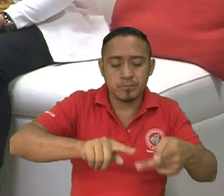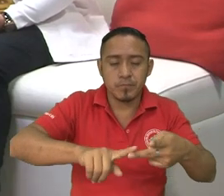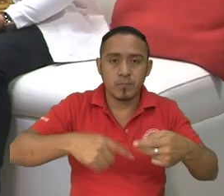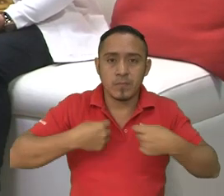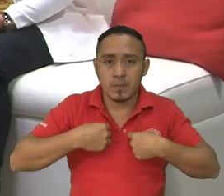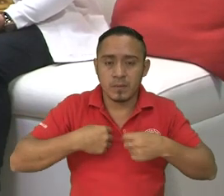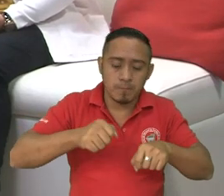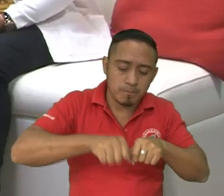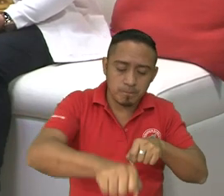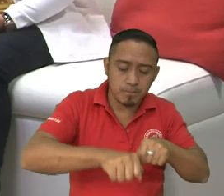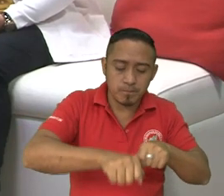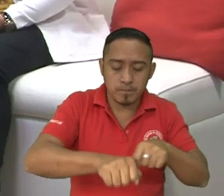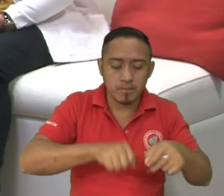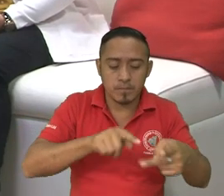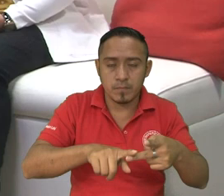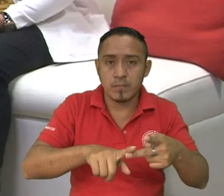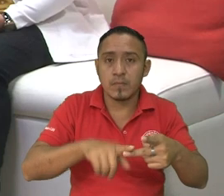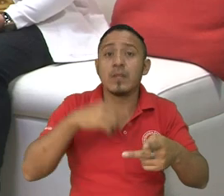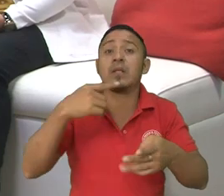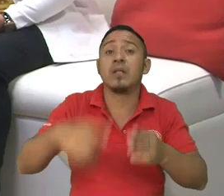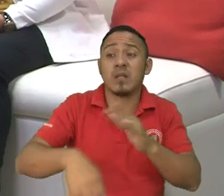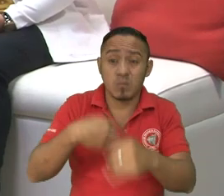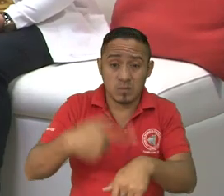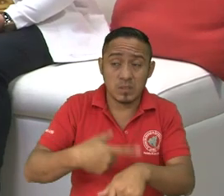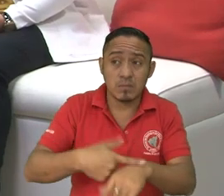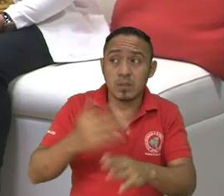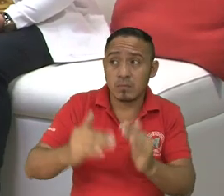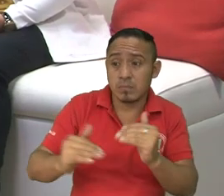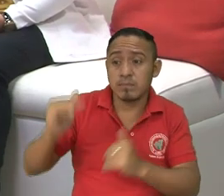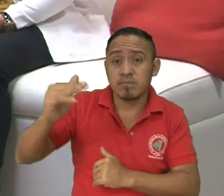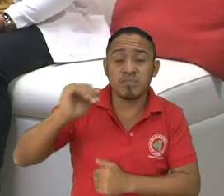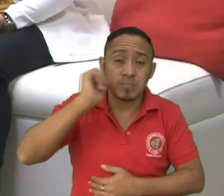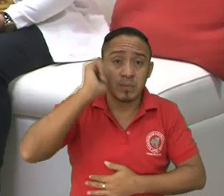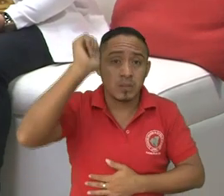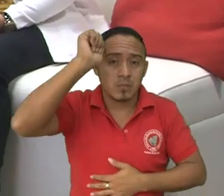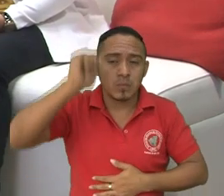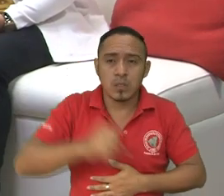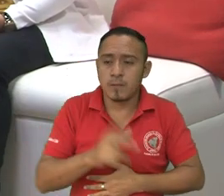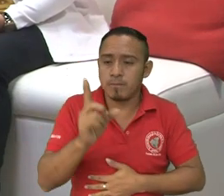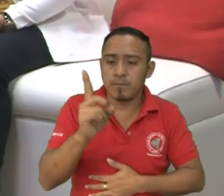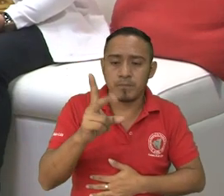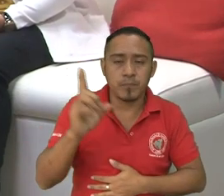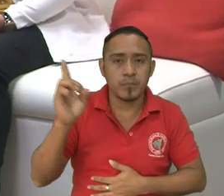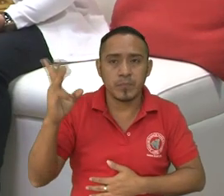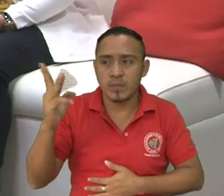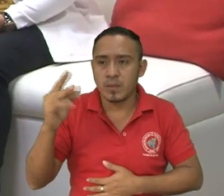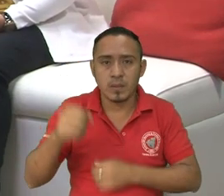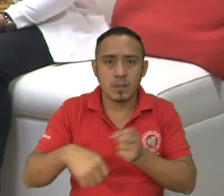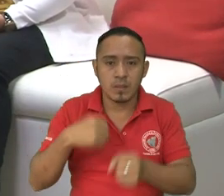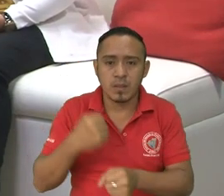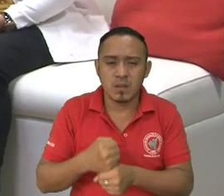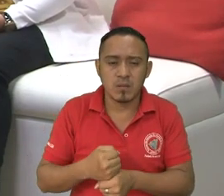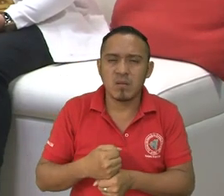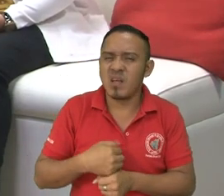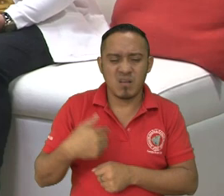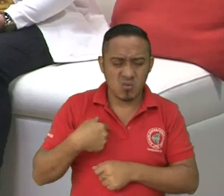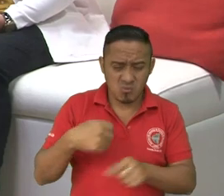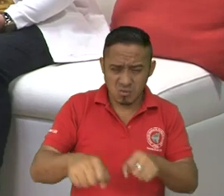mamá, porque llega en una temprana edad, más grande, adulta, por ejemplo, de 12, 13 años, ah, no, que me lave mi